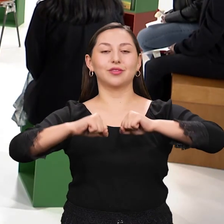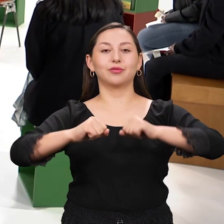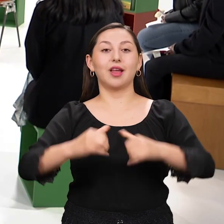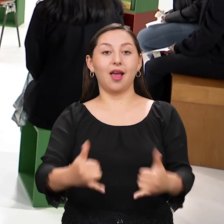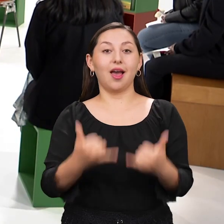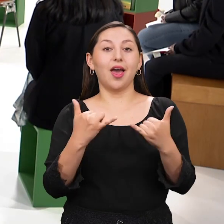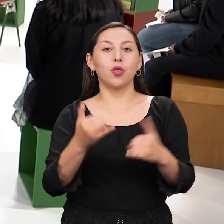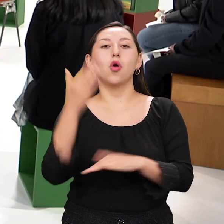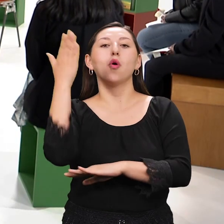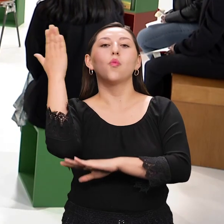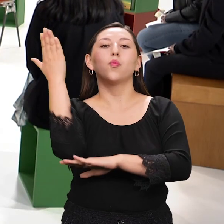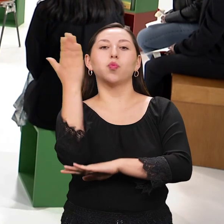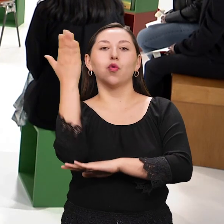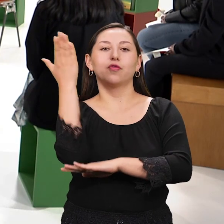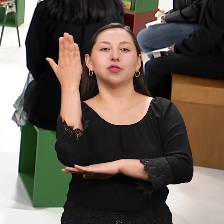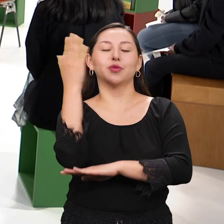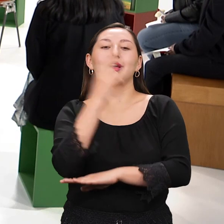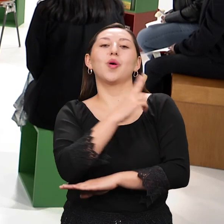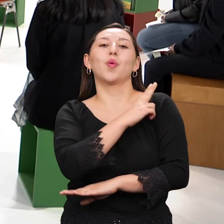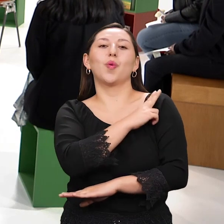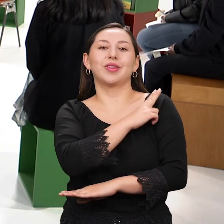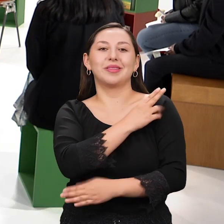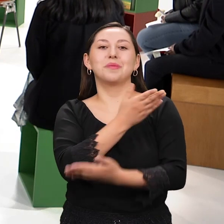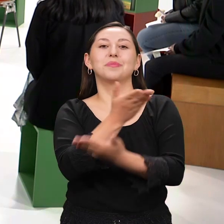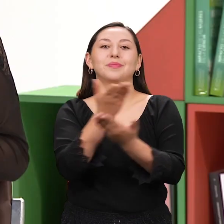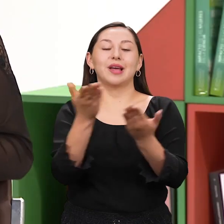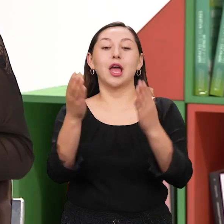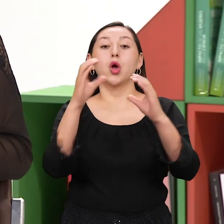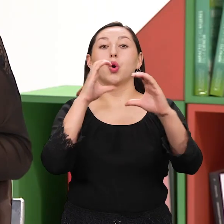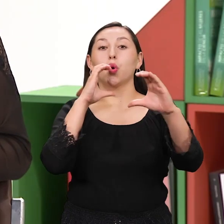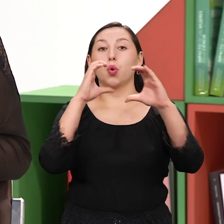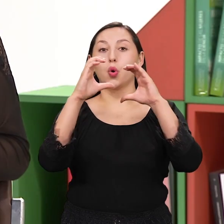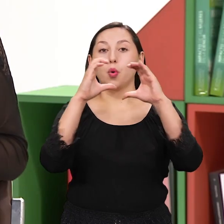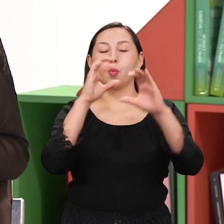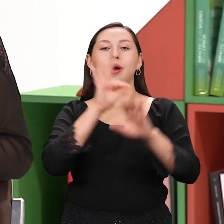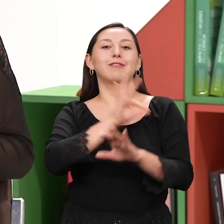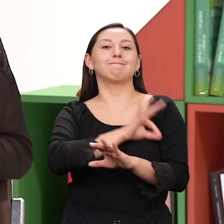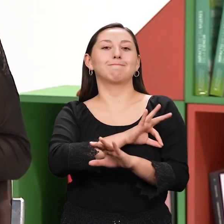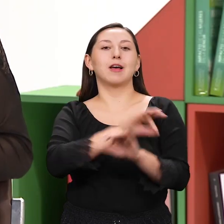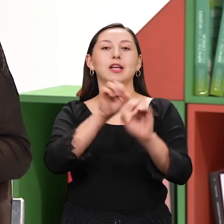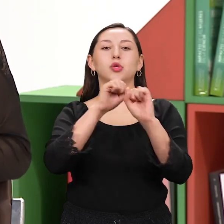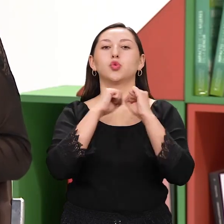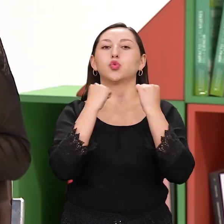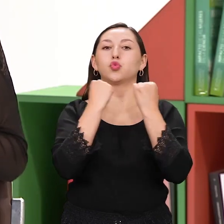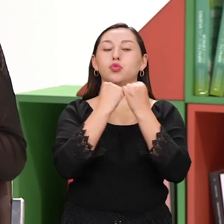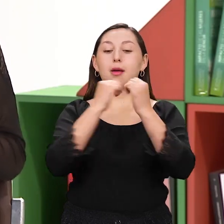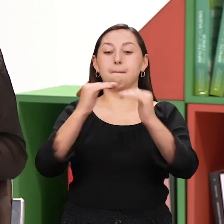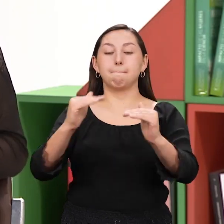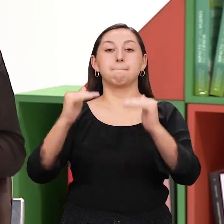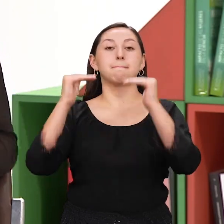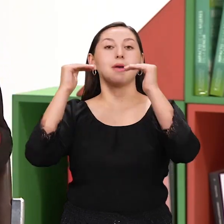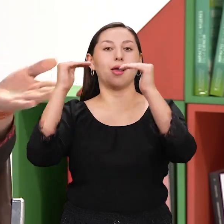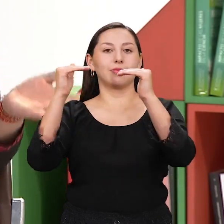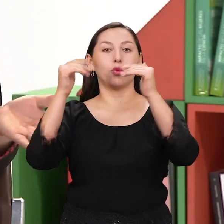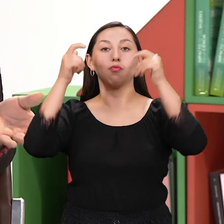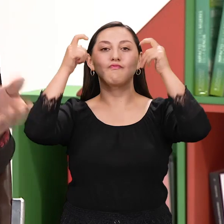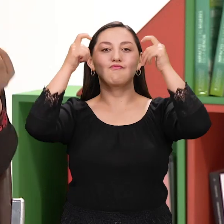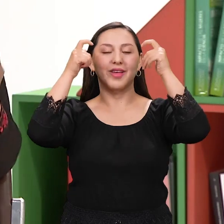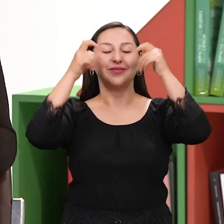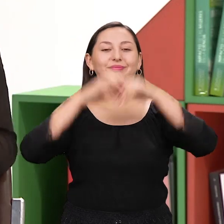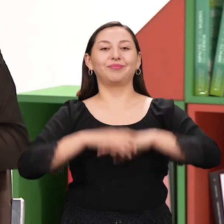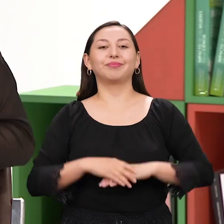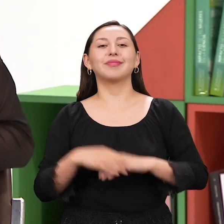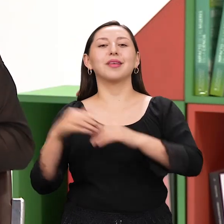decíamos, profesora en esta facultad, en la Facultad de Comunicación Social, en el nivel de pregrado y posgrado.